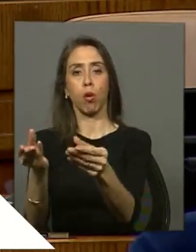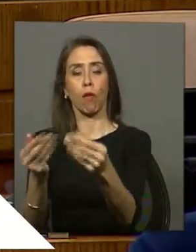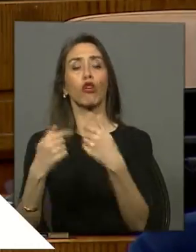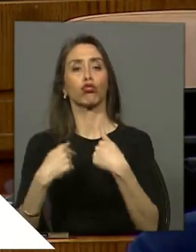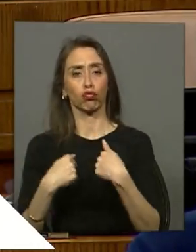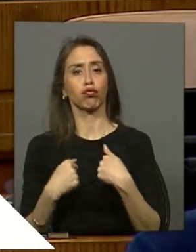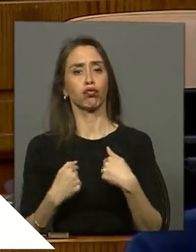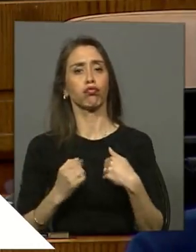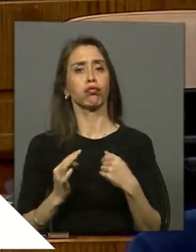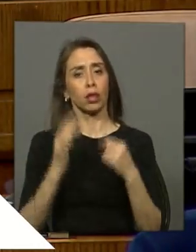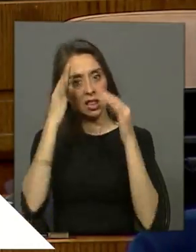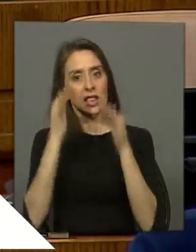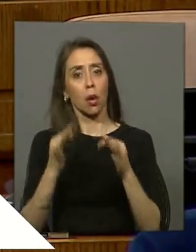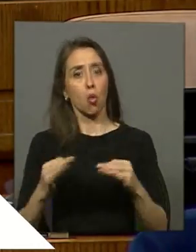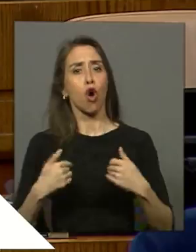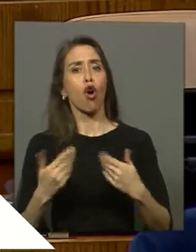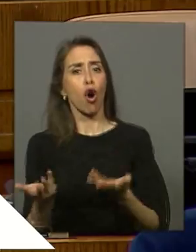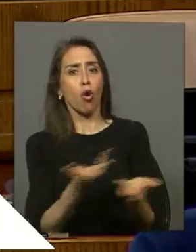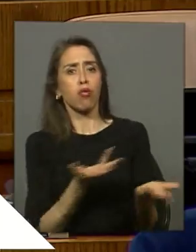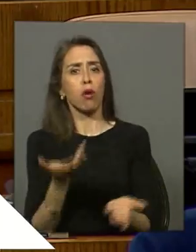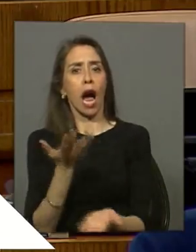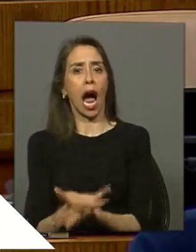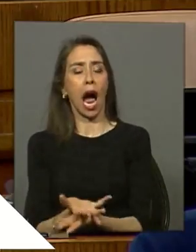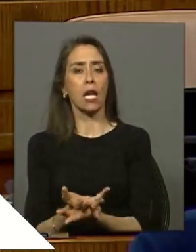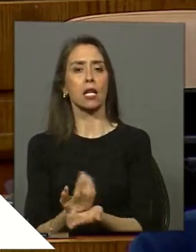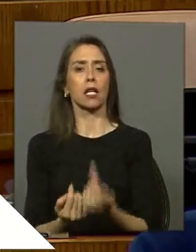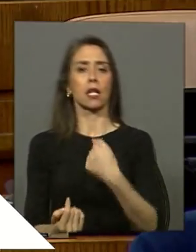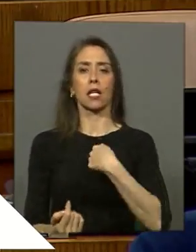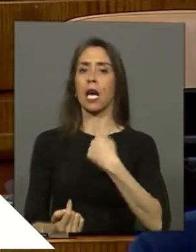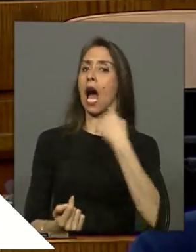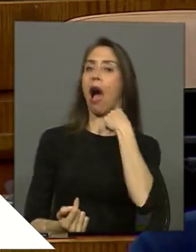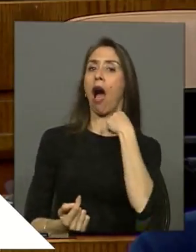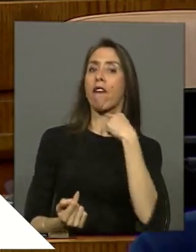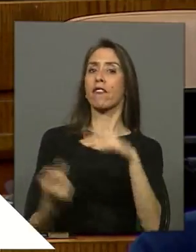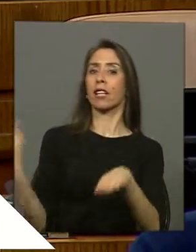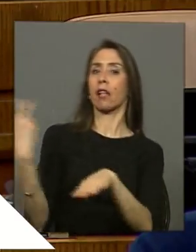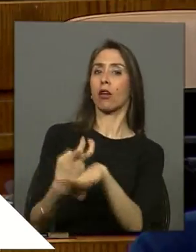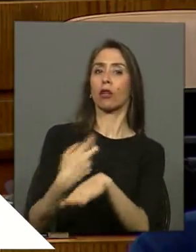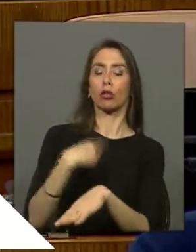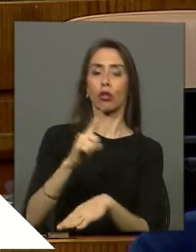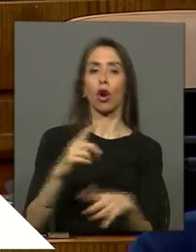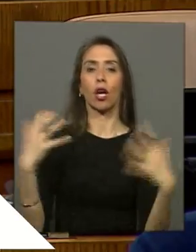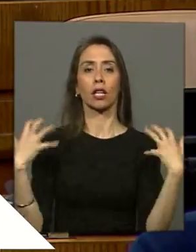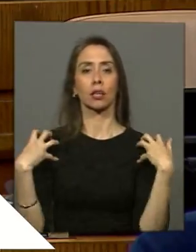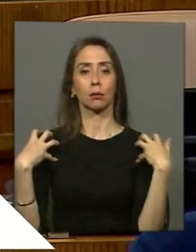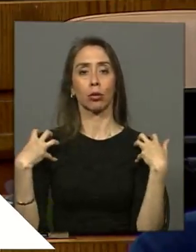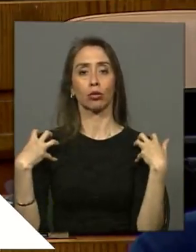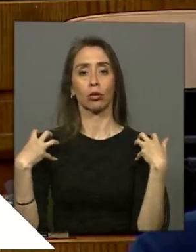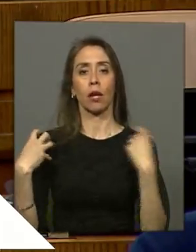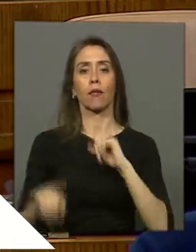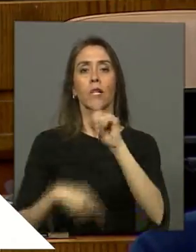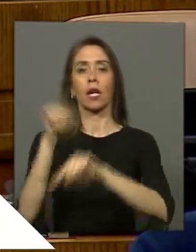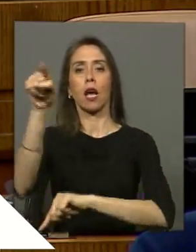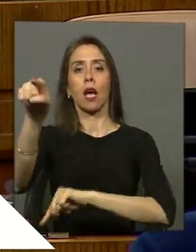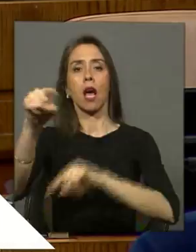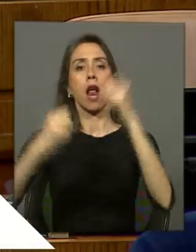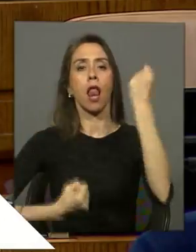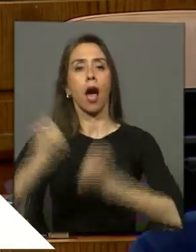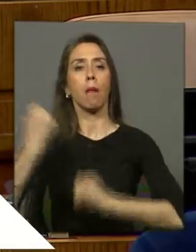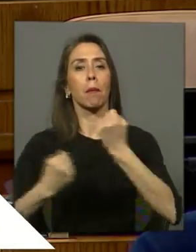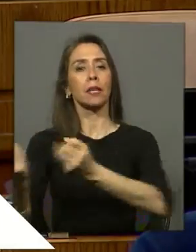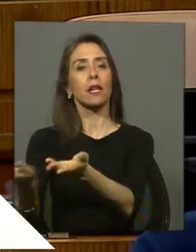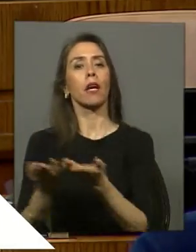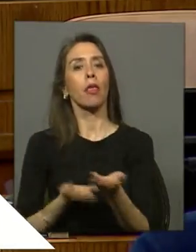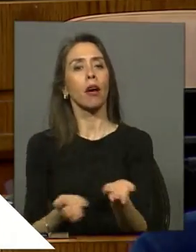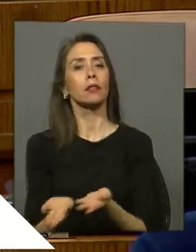medidas del caso y no en la persona que es afectada por lo tanto la responsabilidad se traspasa a mi juicio al proveedor y en